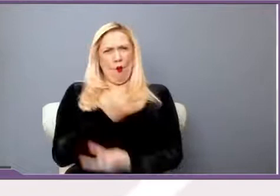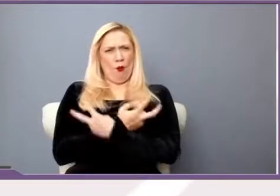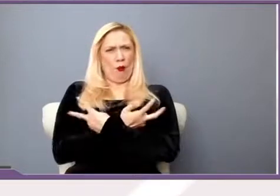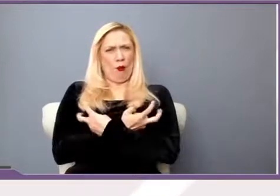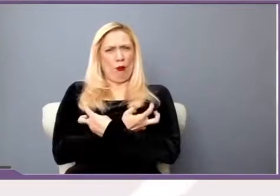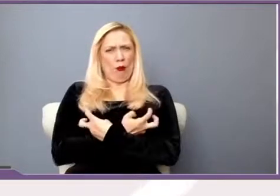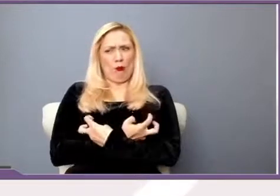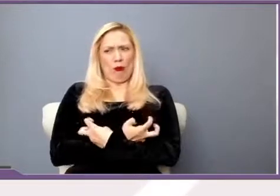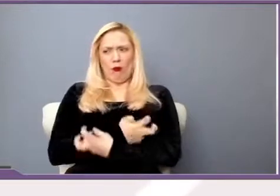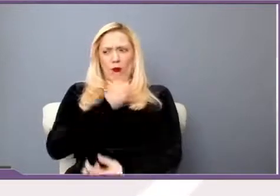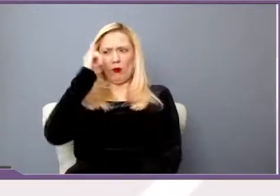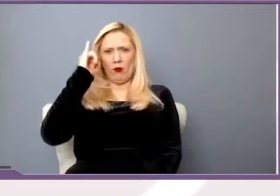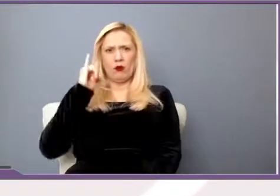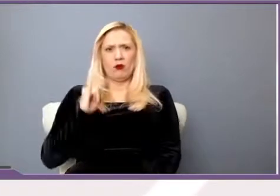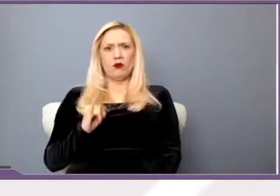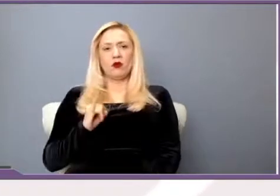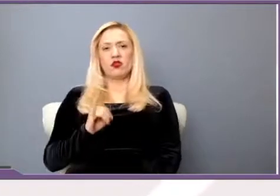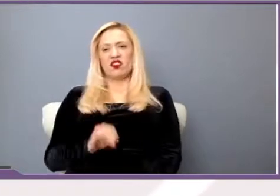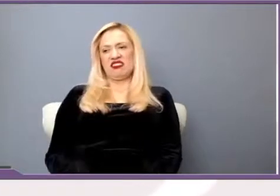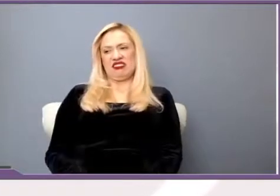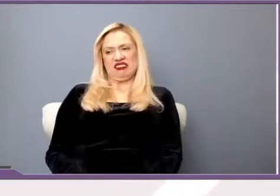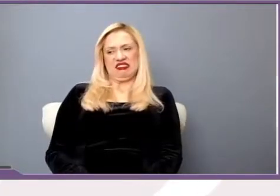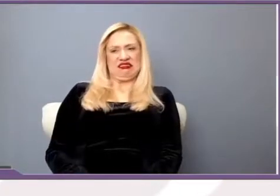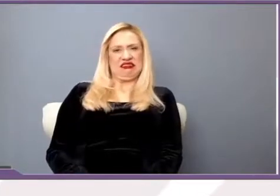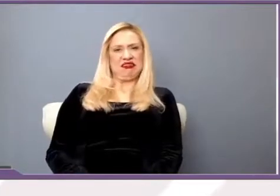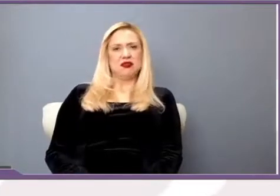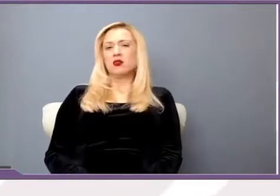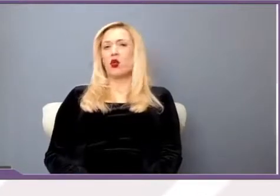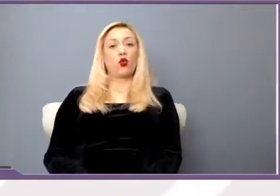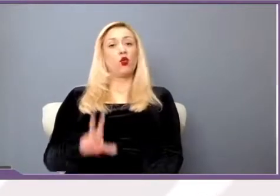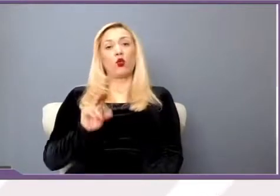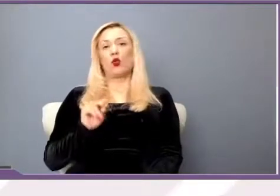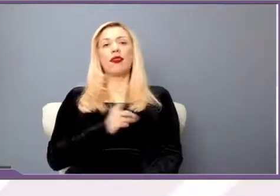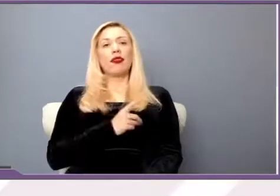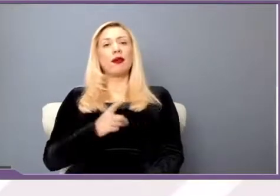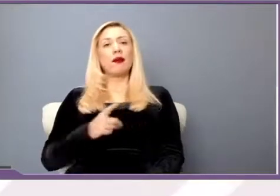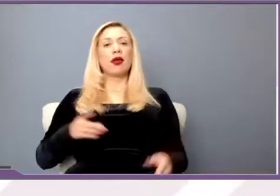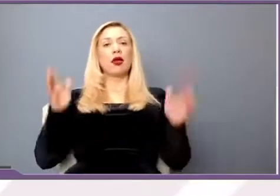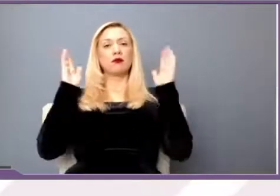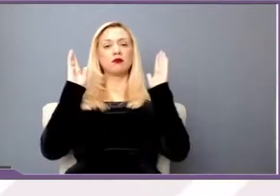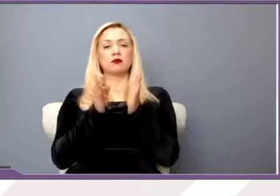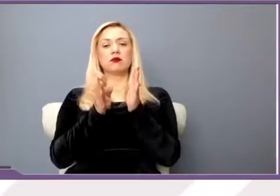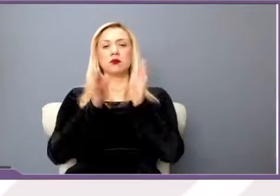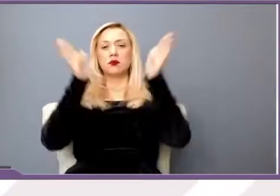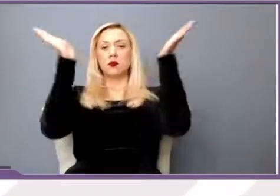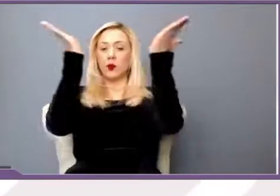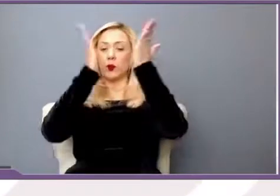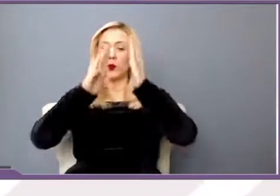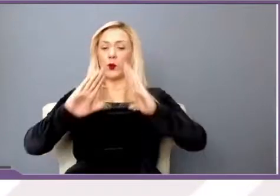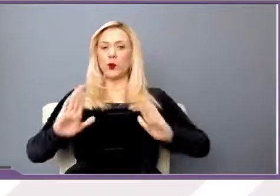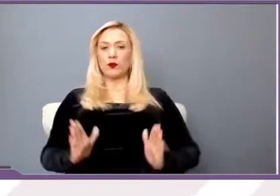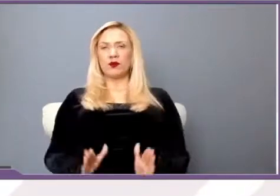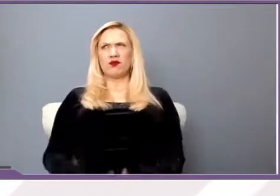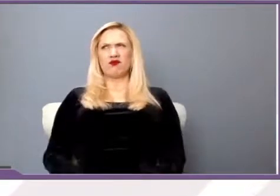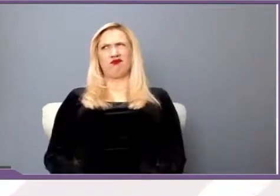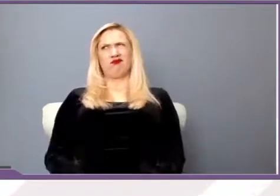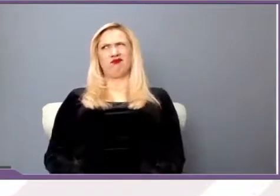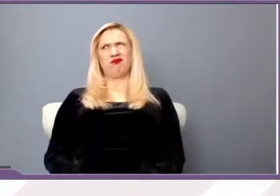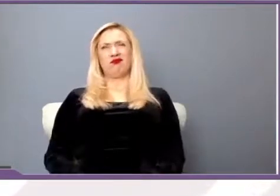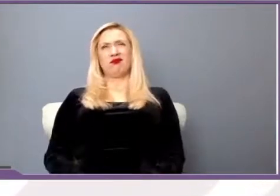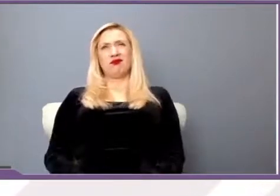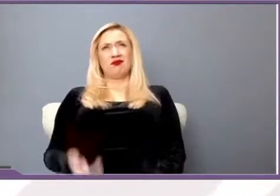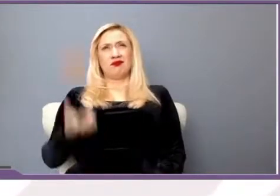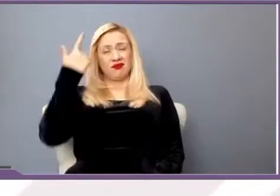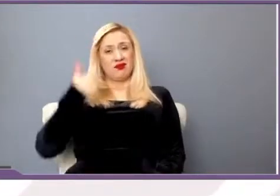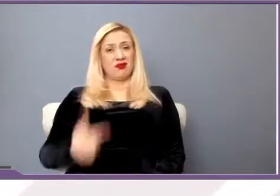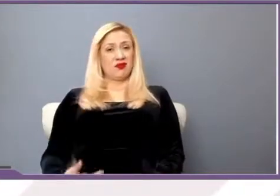jerarquía en la que, bueno, la productividad está en el centro. Y esta estigmatización justo viene de ahí, ¿no? De cómo, si somos